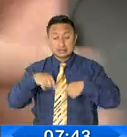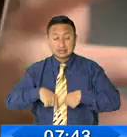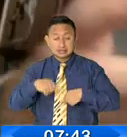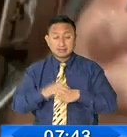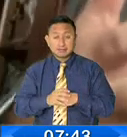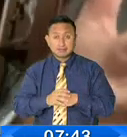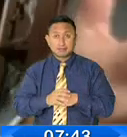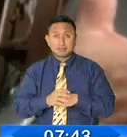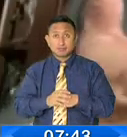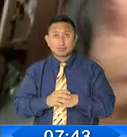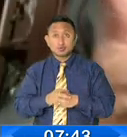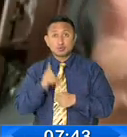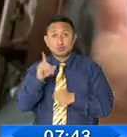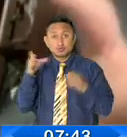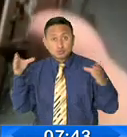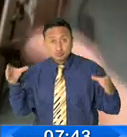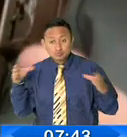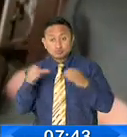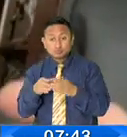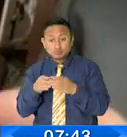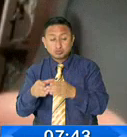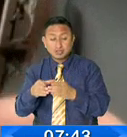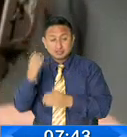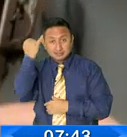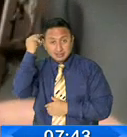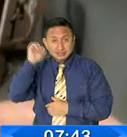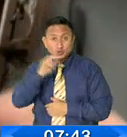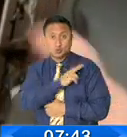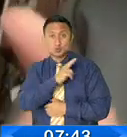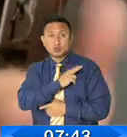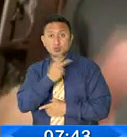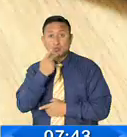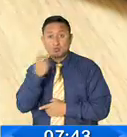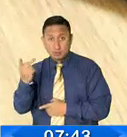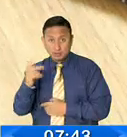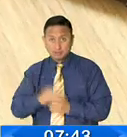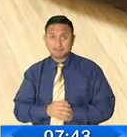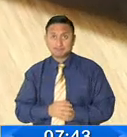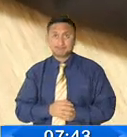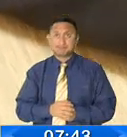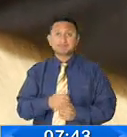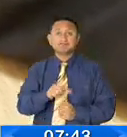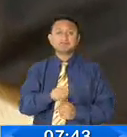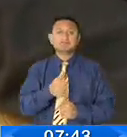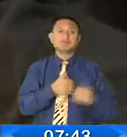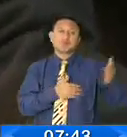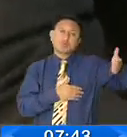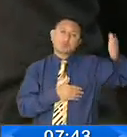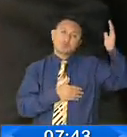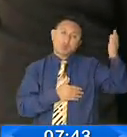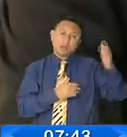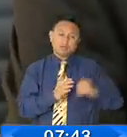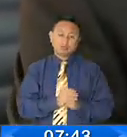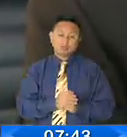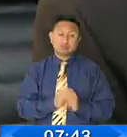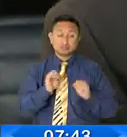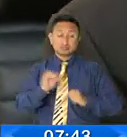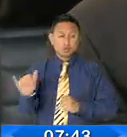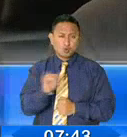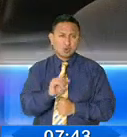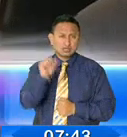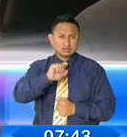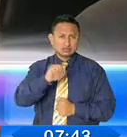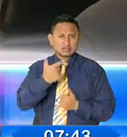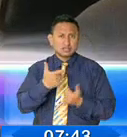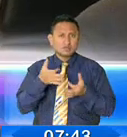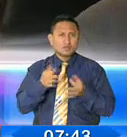un solo esquema de ideológico a las universidades públicas, sobre todo. Otros académicos consideran que igual se debería establecer un